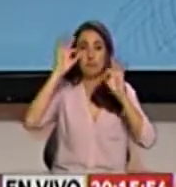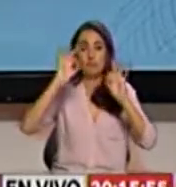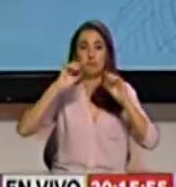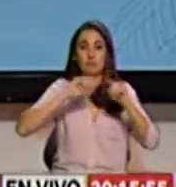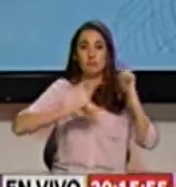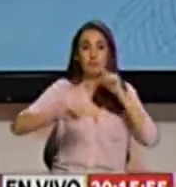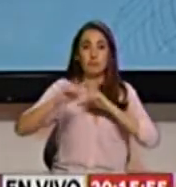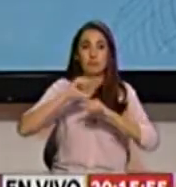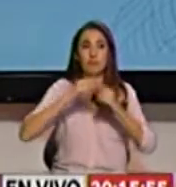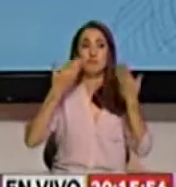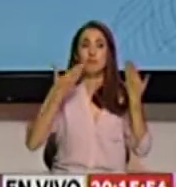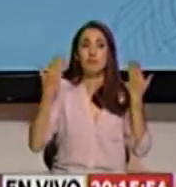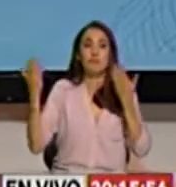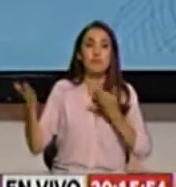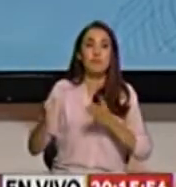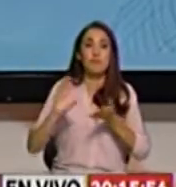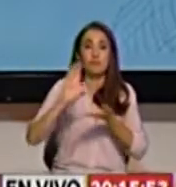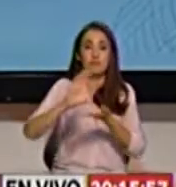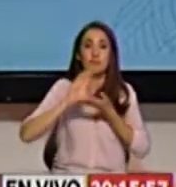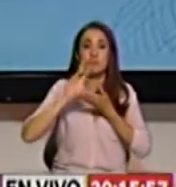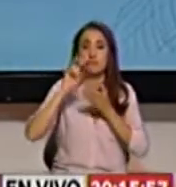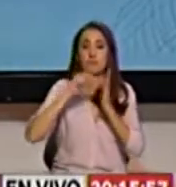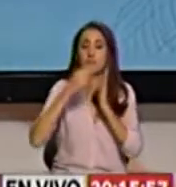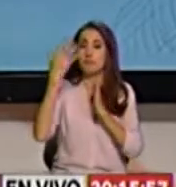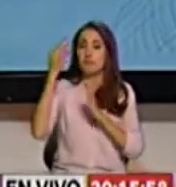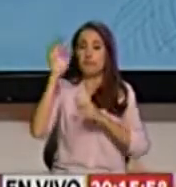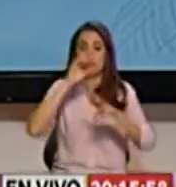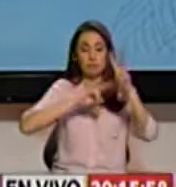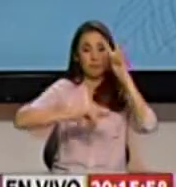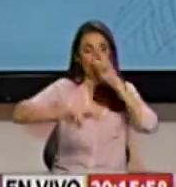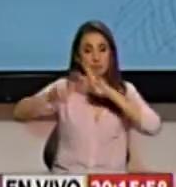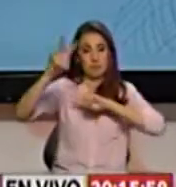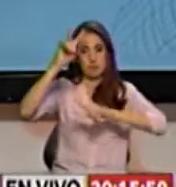sobre el contenido de la Proforma presupuestaria que es analizada al